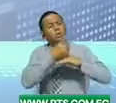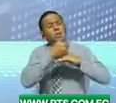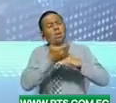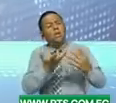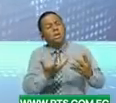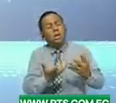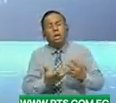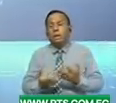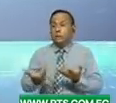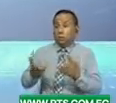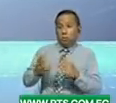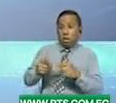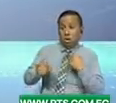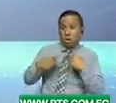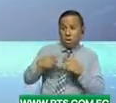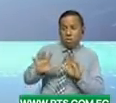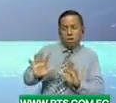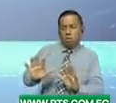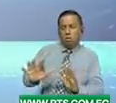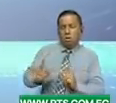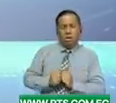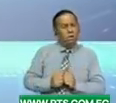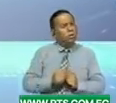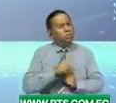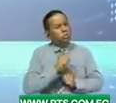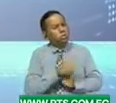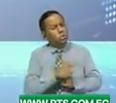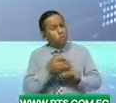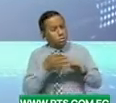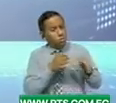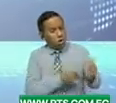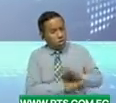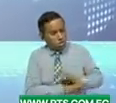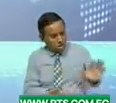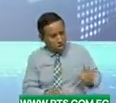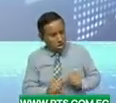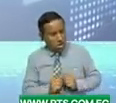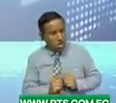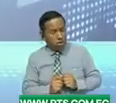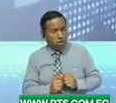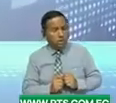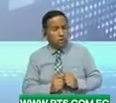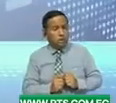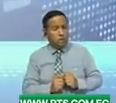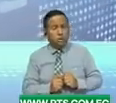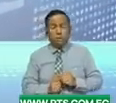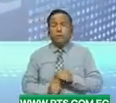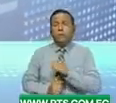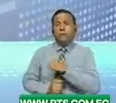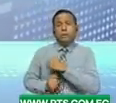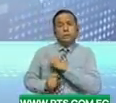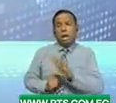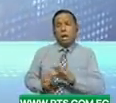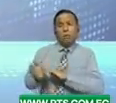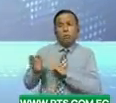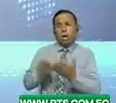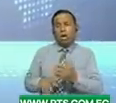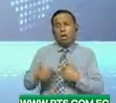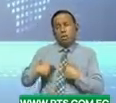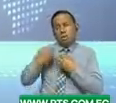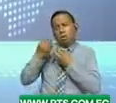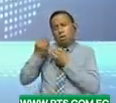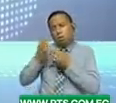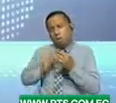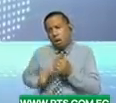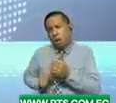momento no se encuentra. Nada, ¿la persona se encuentra sin vida o...? Sí, sin vida hasta el momento se encuentra. ¿Herida en el cuello tenía, una herida? Sí, no le puedo dar información al momento, por